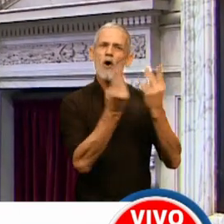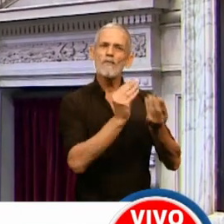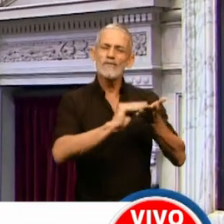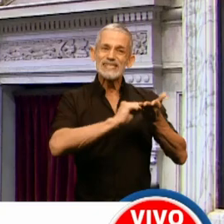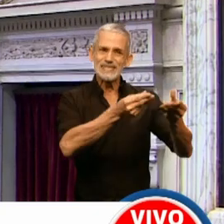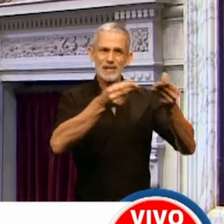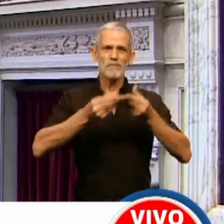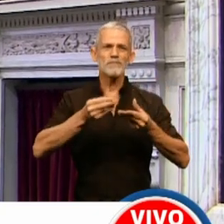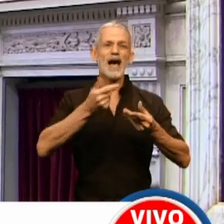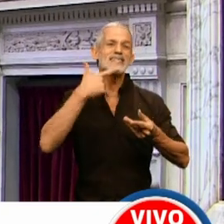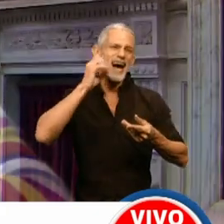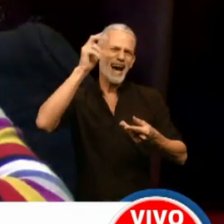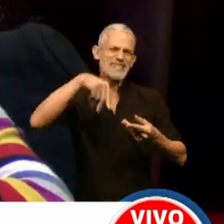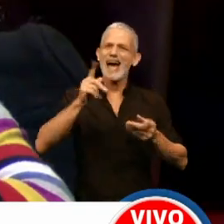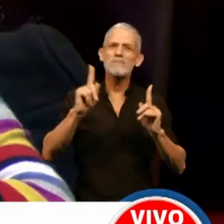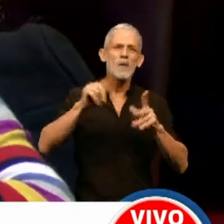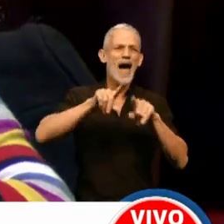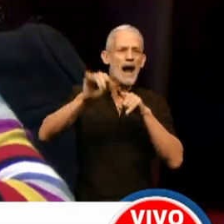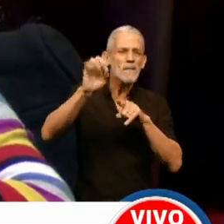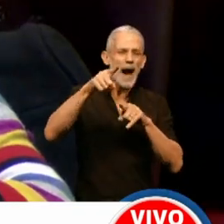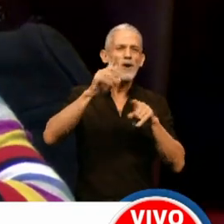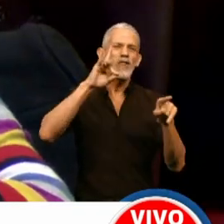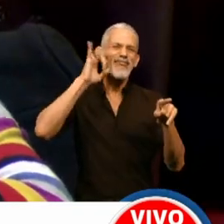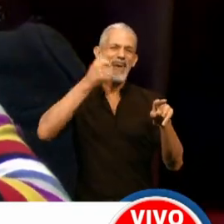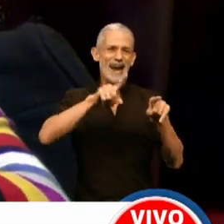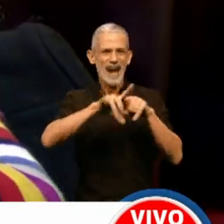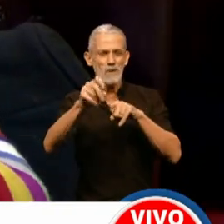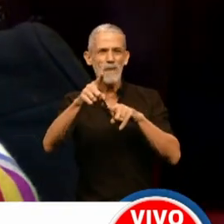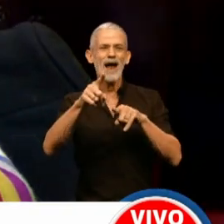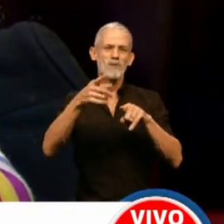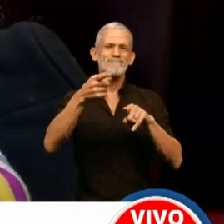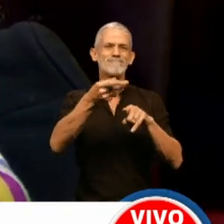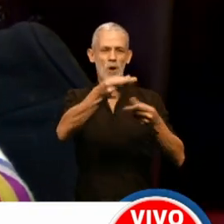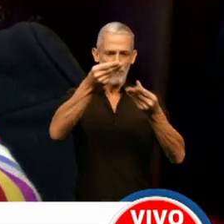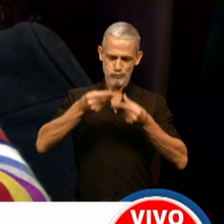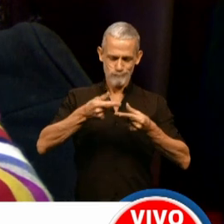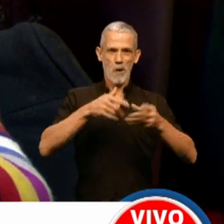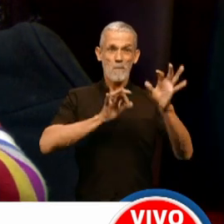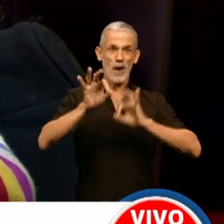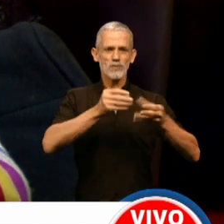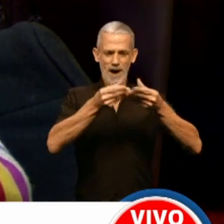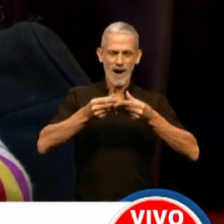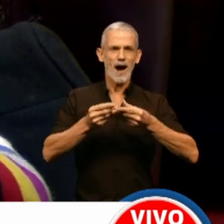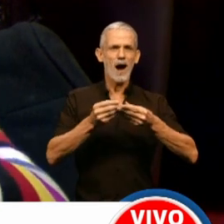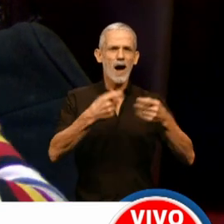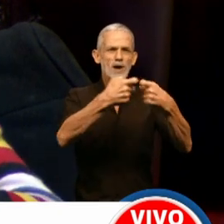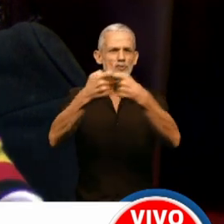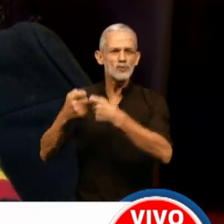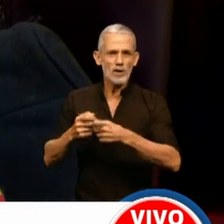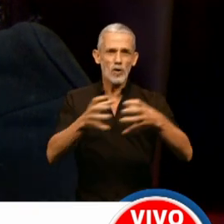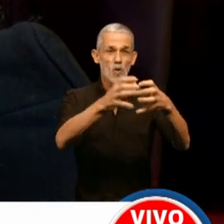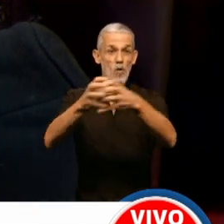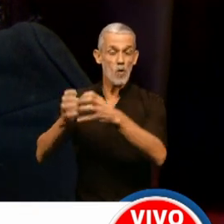mano de saiz sacayán que está por acá hermano de diana y muchas agrupaciones del colectivo de la comunidad travesti